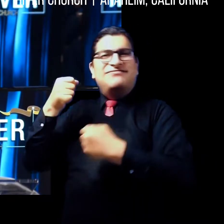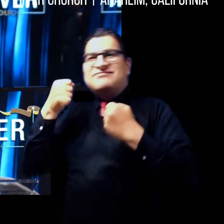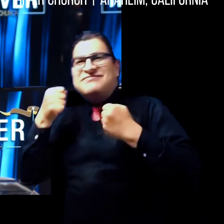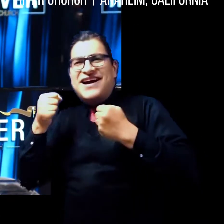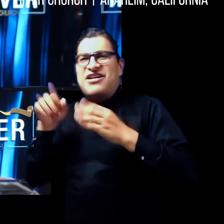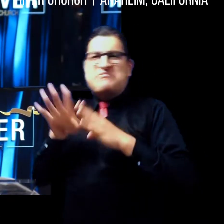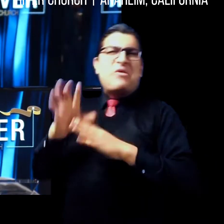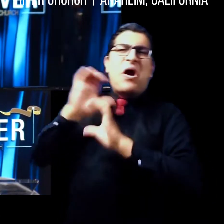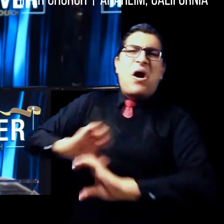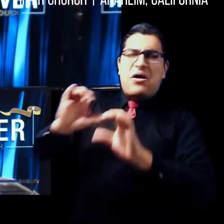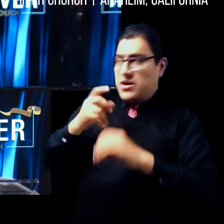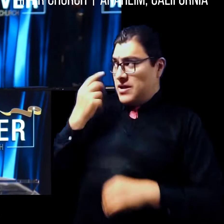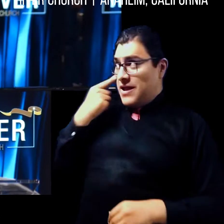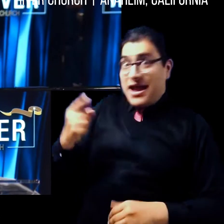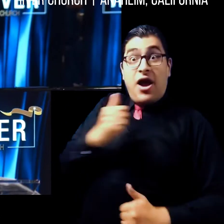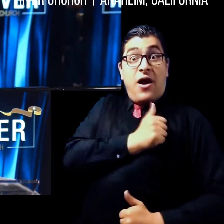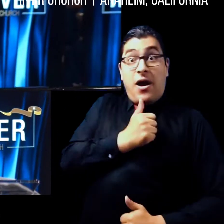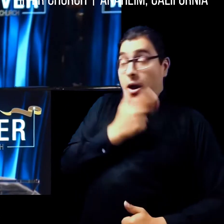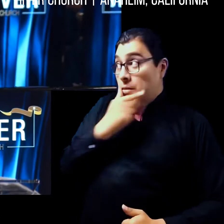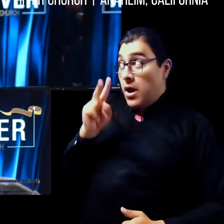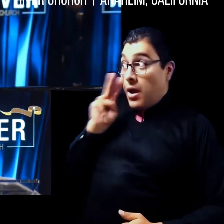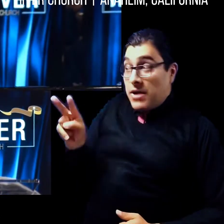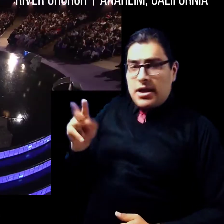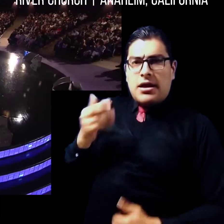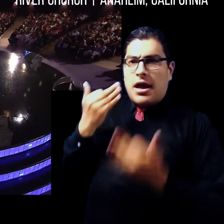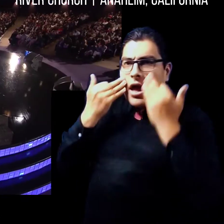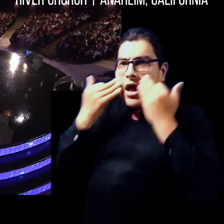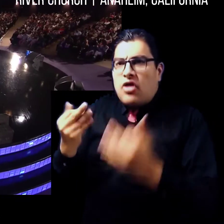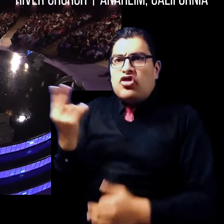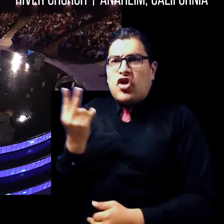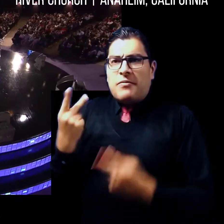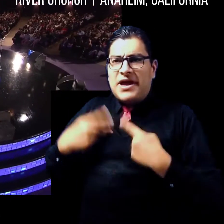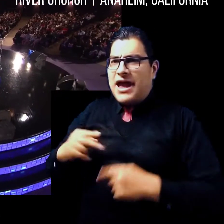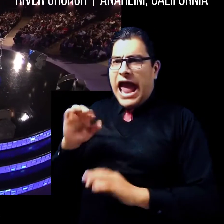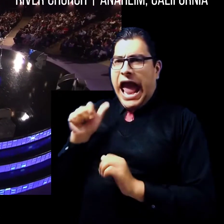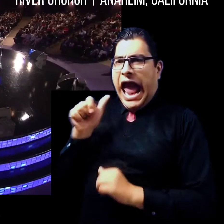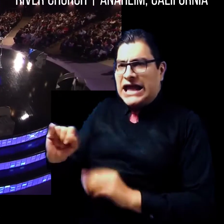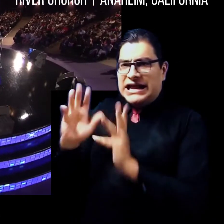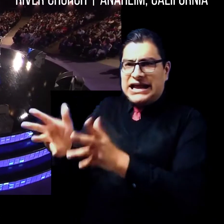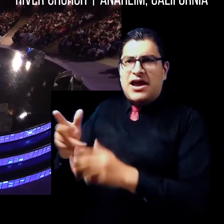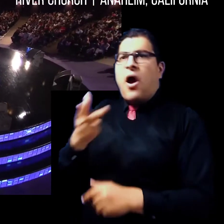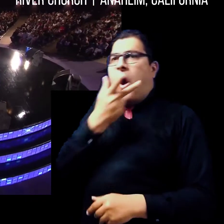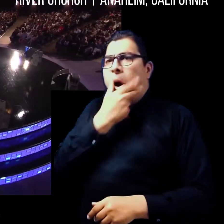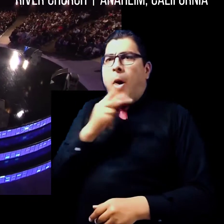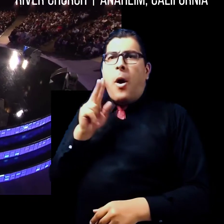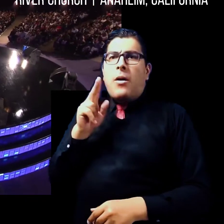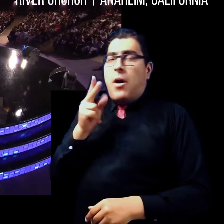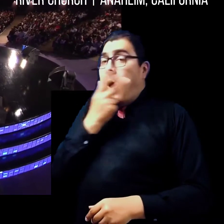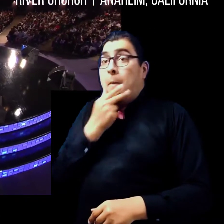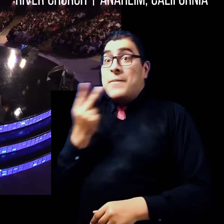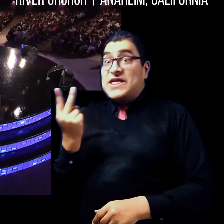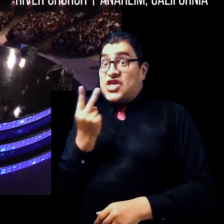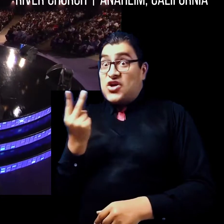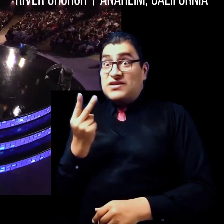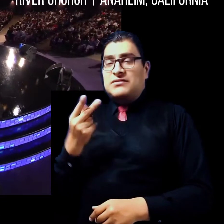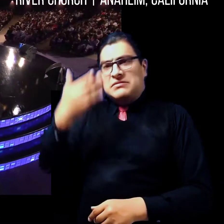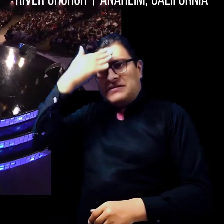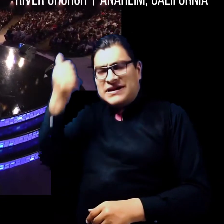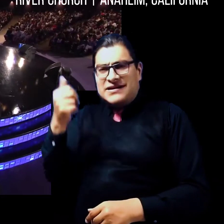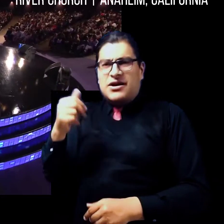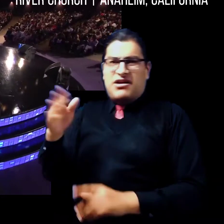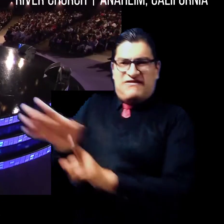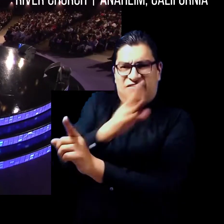testigos de dos tipos así. El carcelero ve a dos personas inocentes,